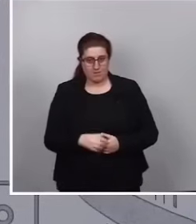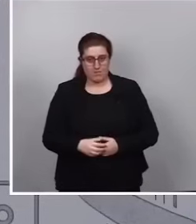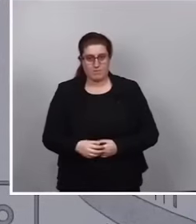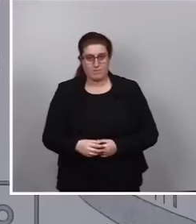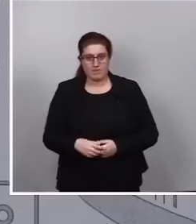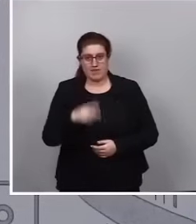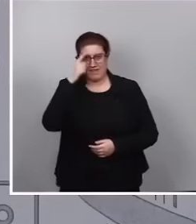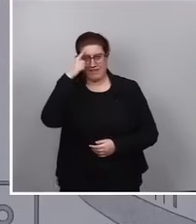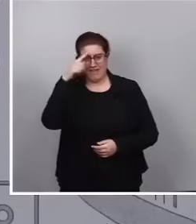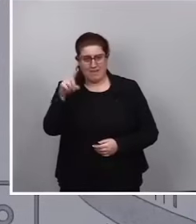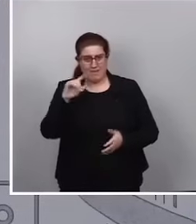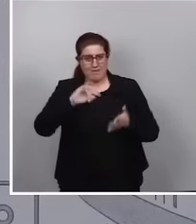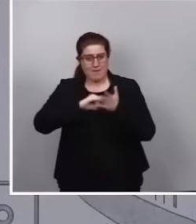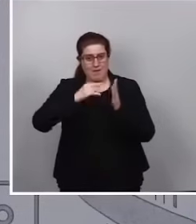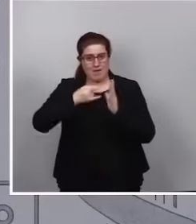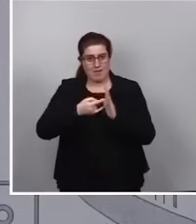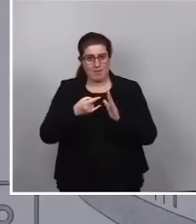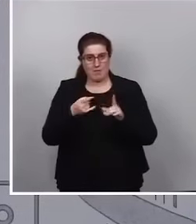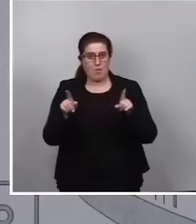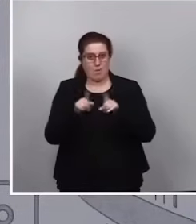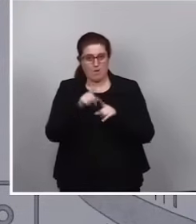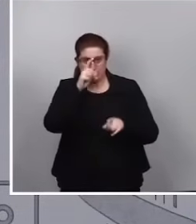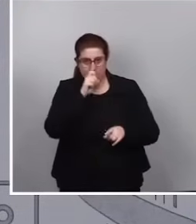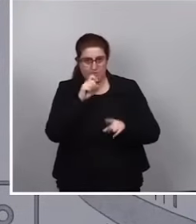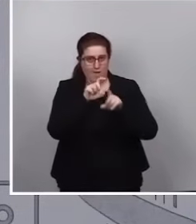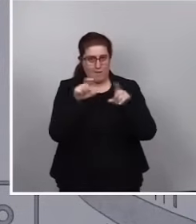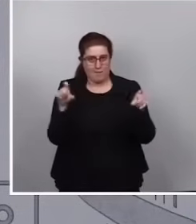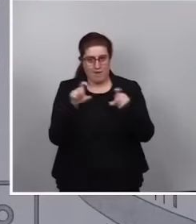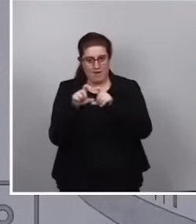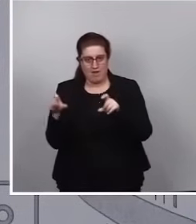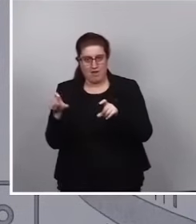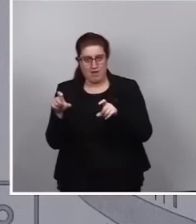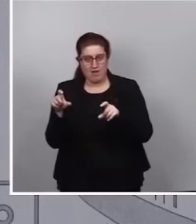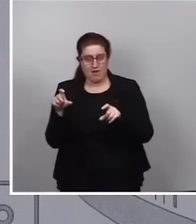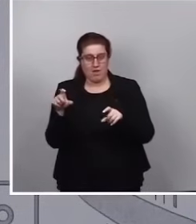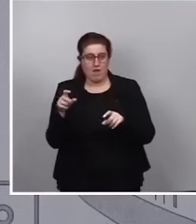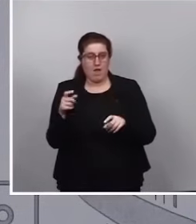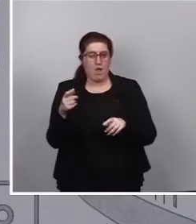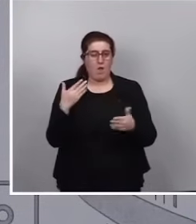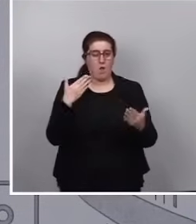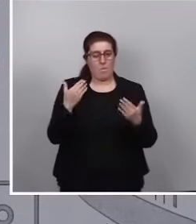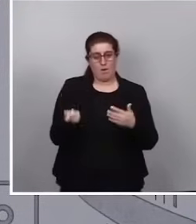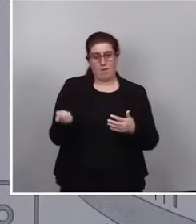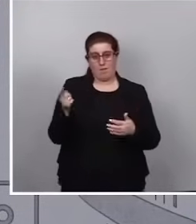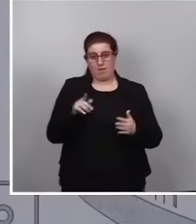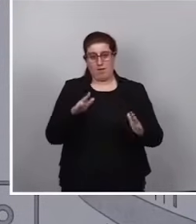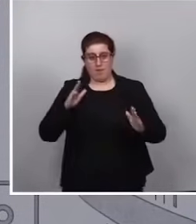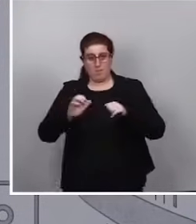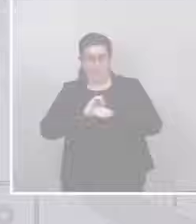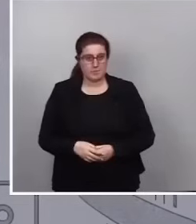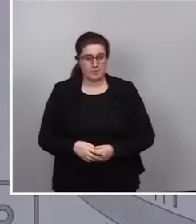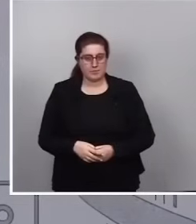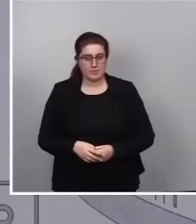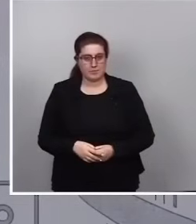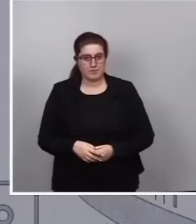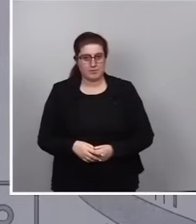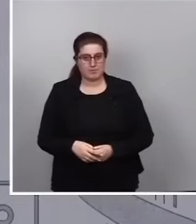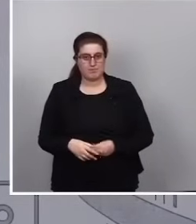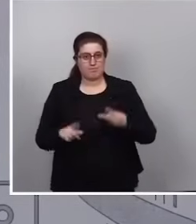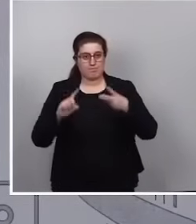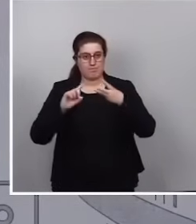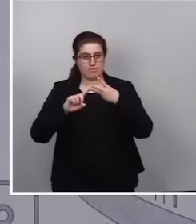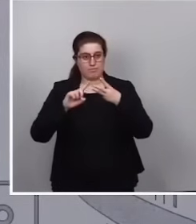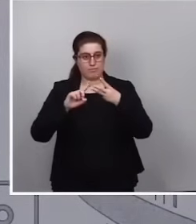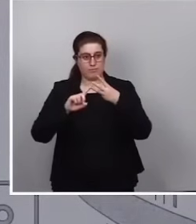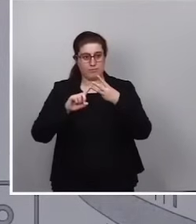saben como recordarán mucho del tejido productivo muy semejante a la que impulsamos durante la pandemia En tercer